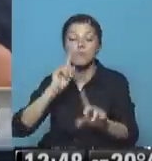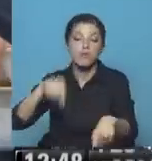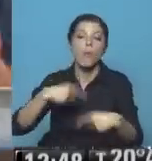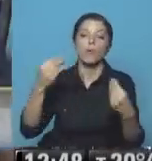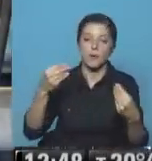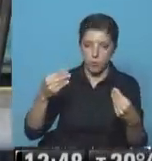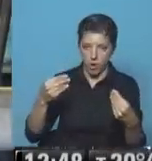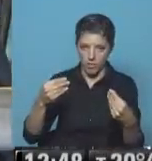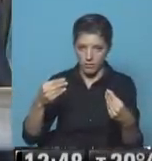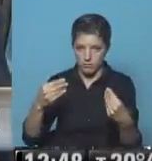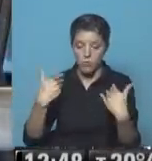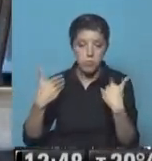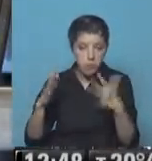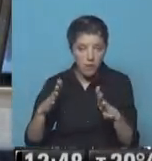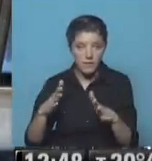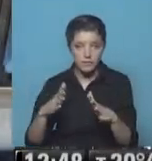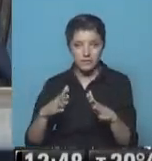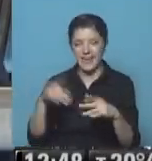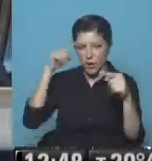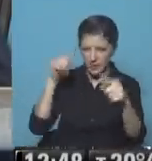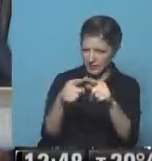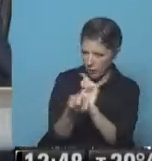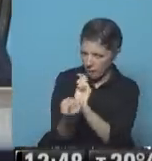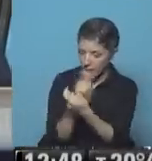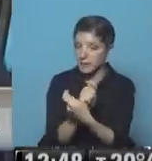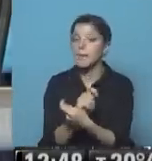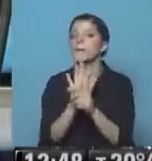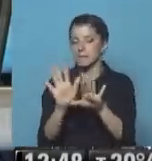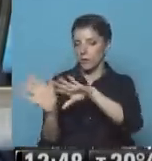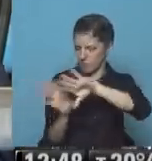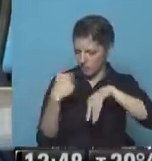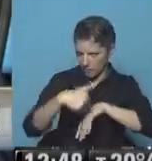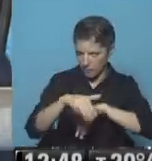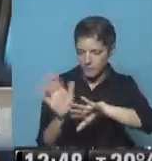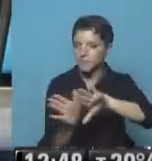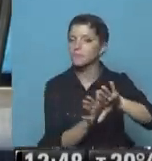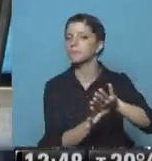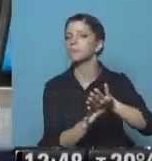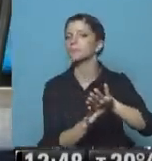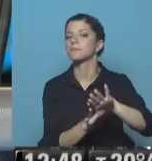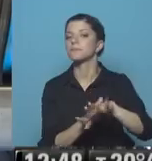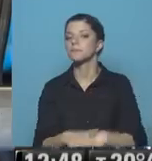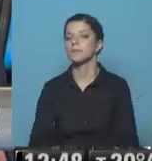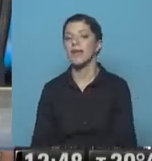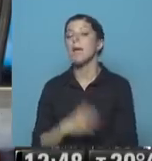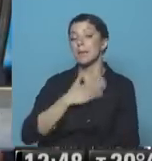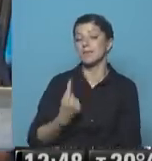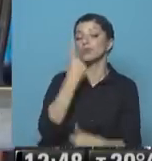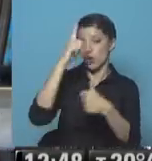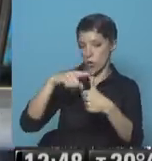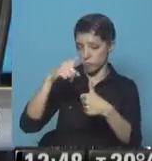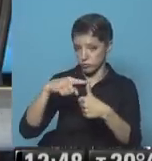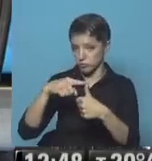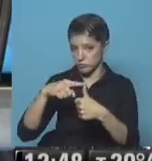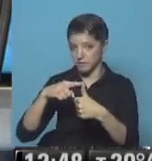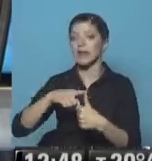del guión prefijado, ¿no es cierto? Esto está todavía por suceder. Este es uno de los elementos,